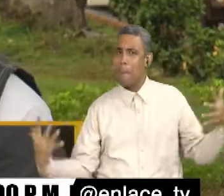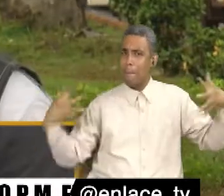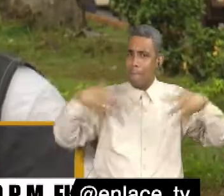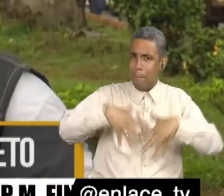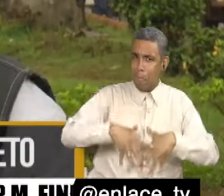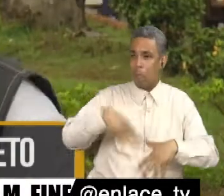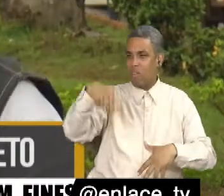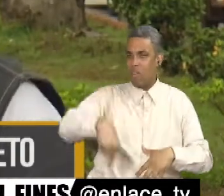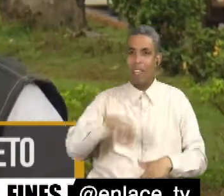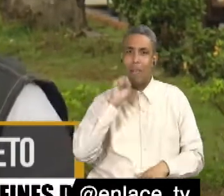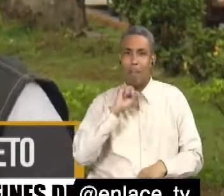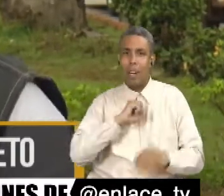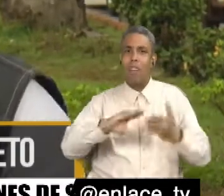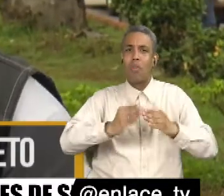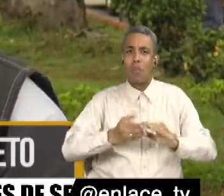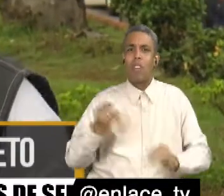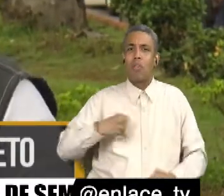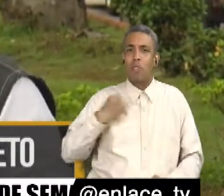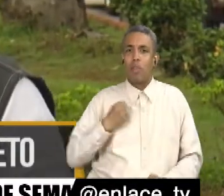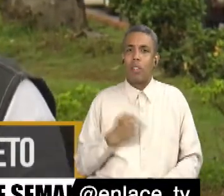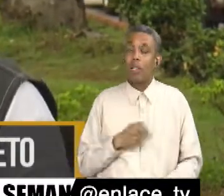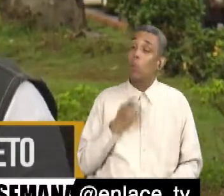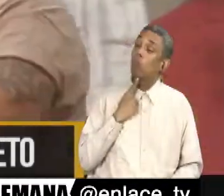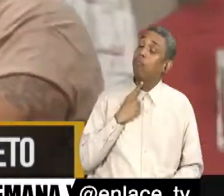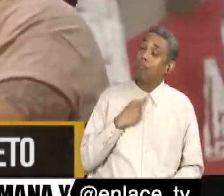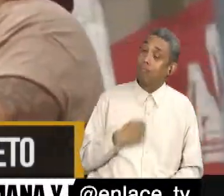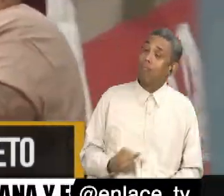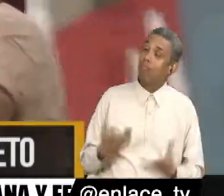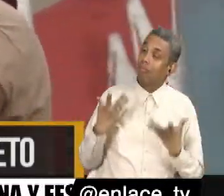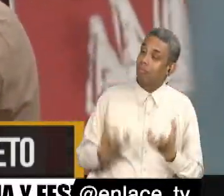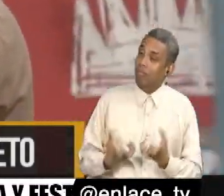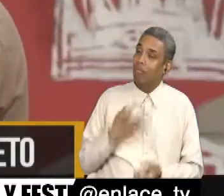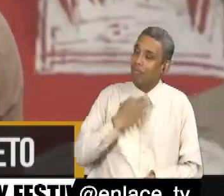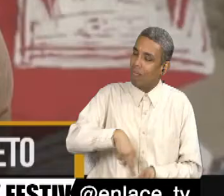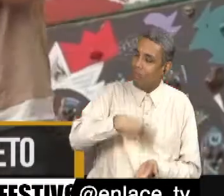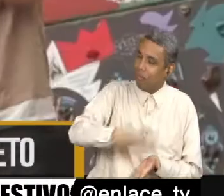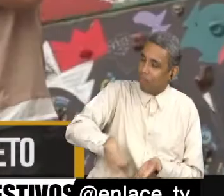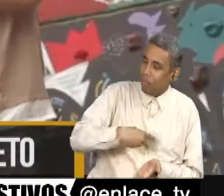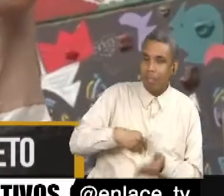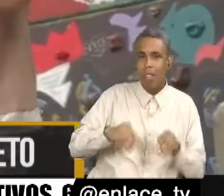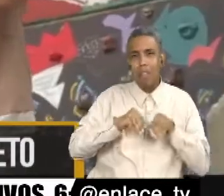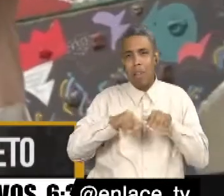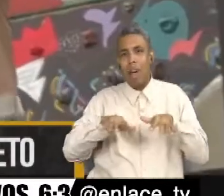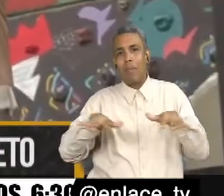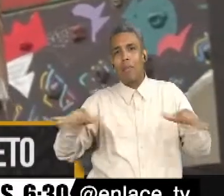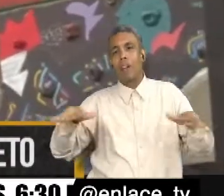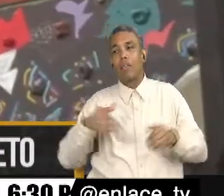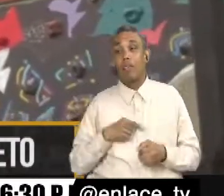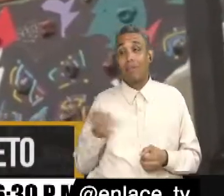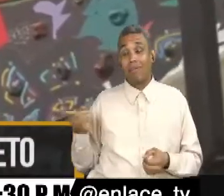y luego se expandió, por lo que ahorita estamos acá. Sueñan llenar escenarios en todo el mundo,